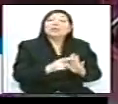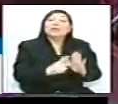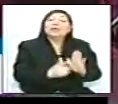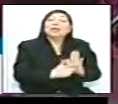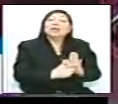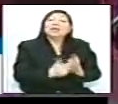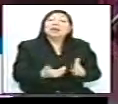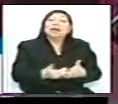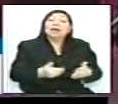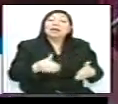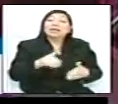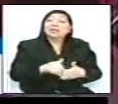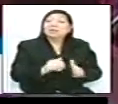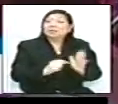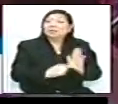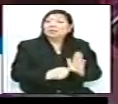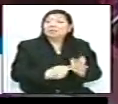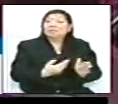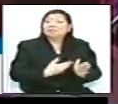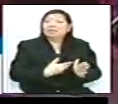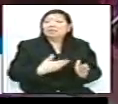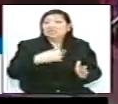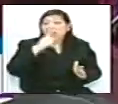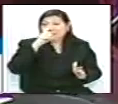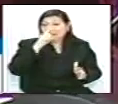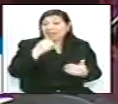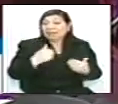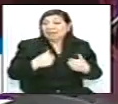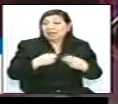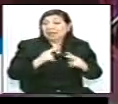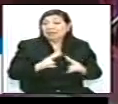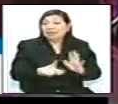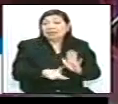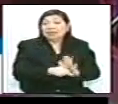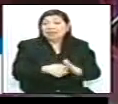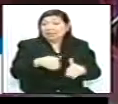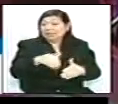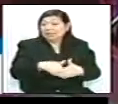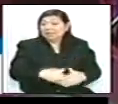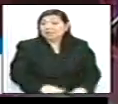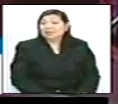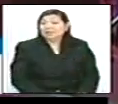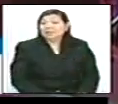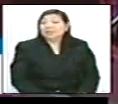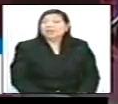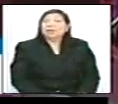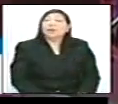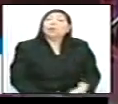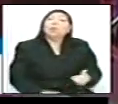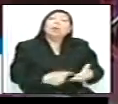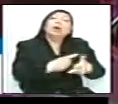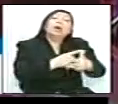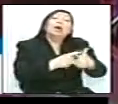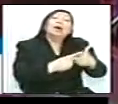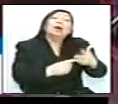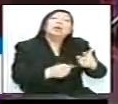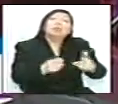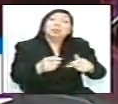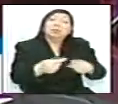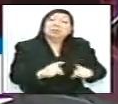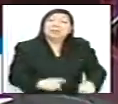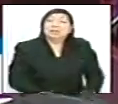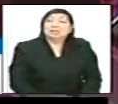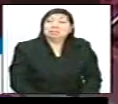de adelanto de elecciones, ni lo que ha presentado el presidente Vizcarra, sino que tiene que ver con la ley de elecciones. ¿Cuál es el problema de eso, presidente, que usted permita